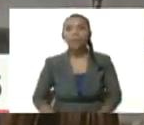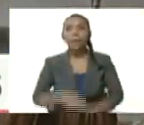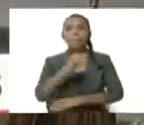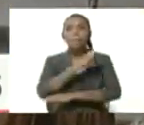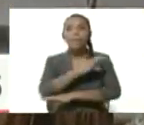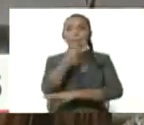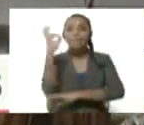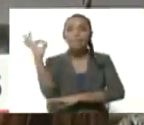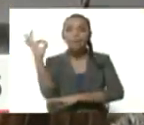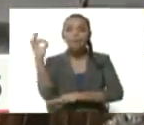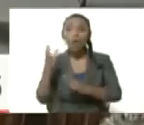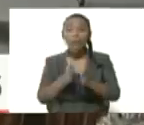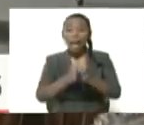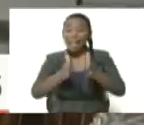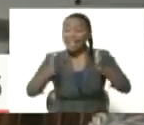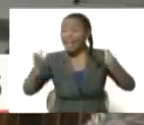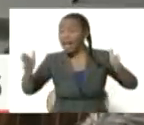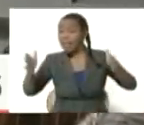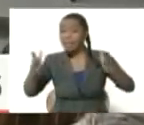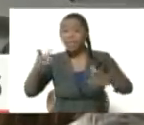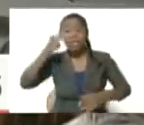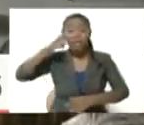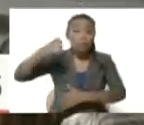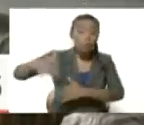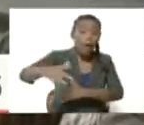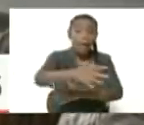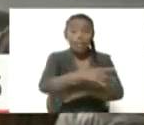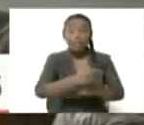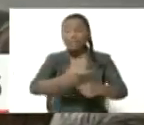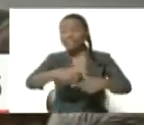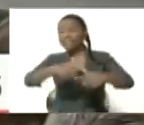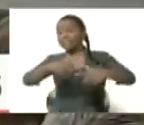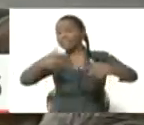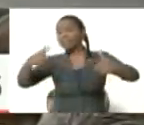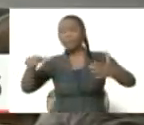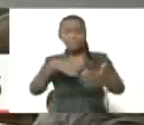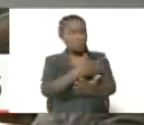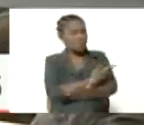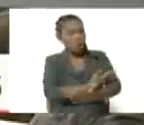Barquisimeto, las grandes ciudades que son gigantescas, tienen millones